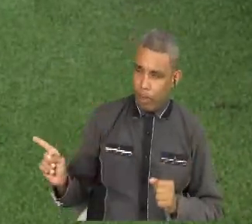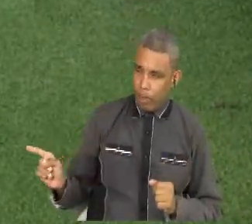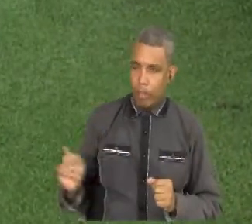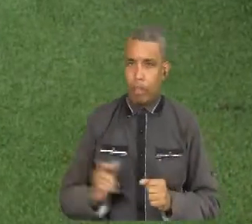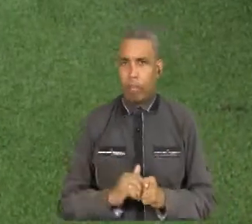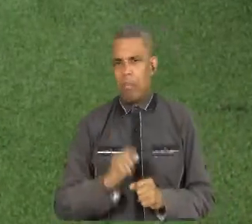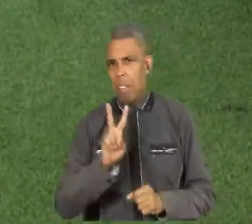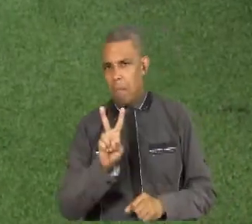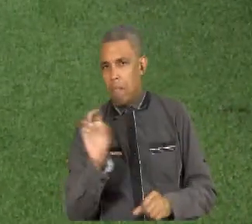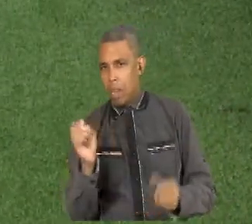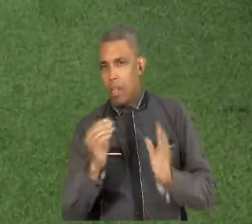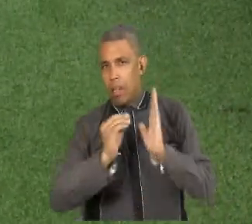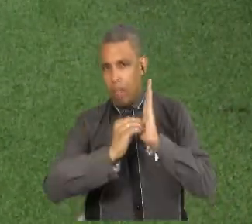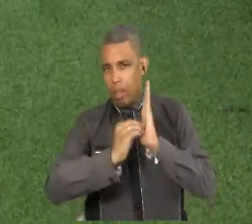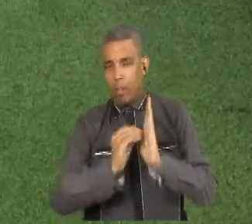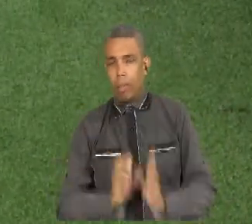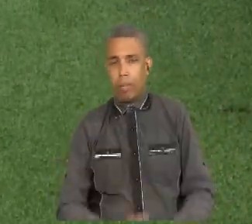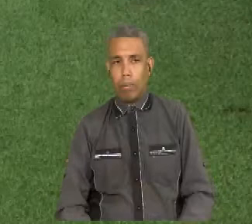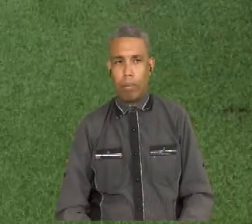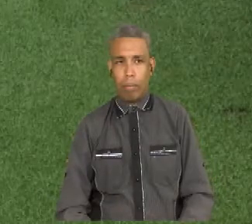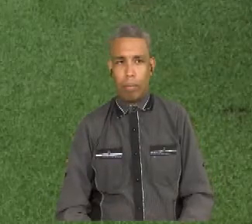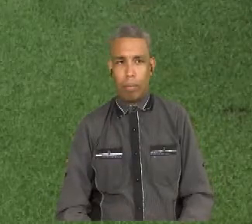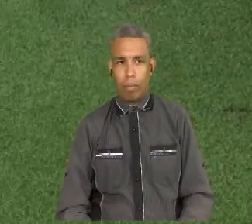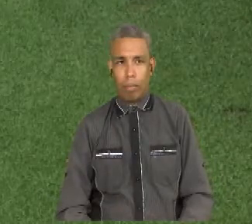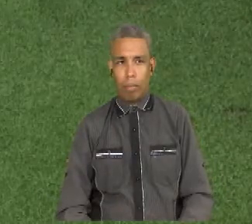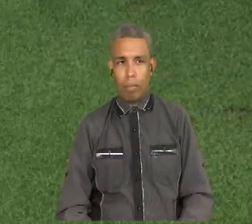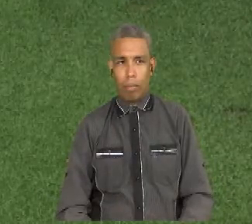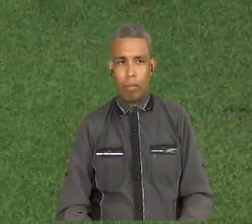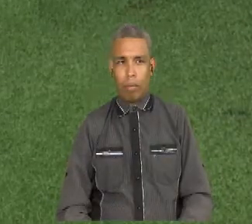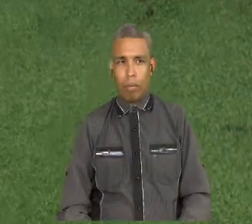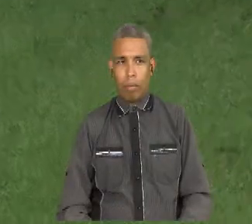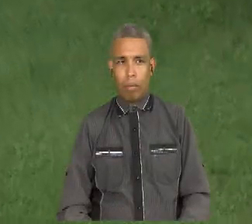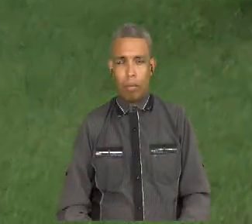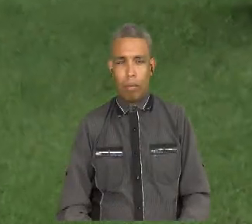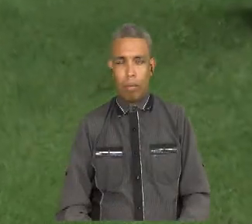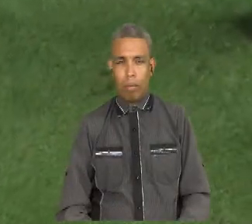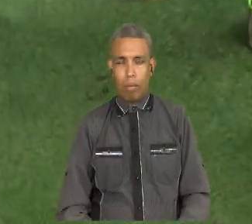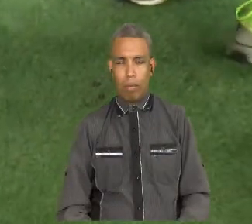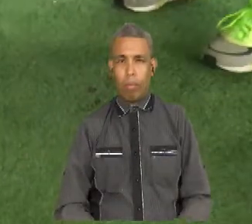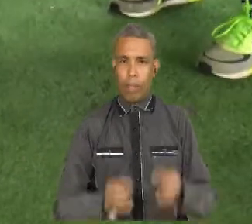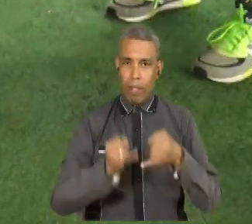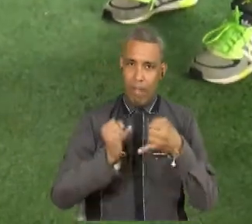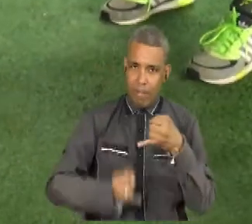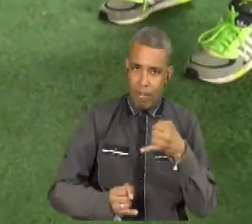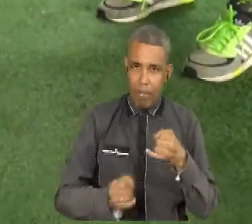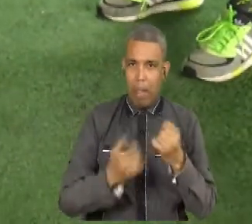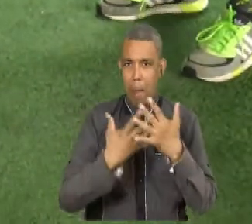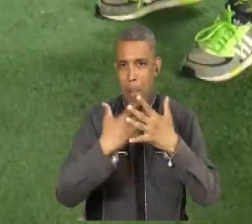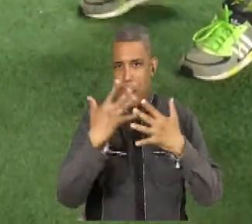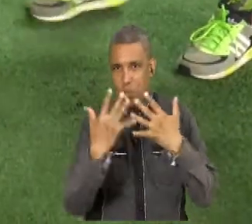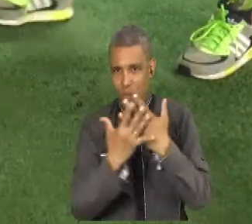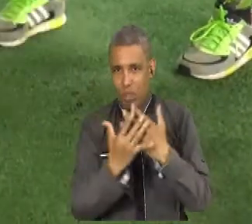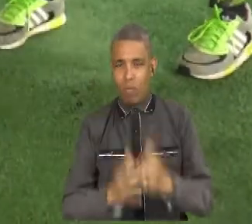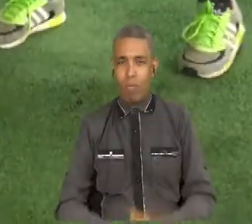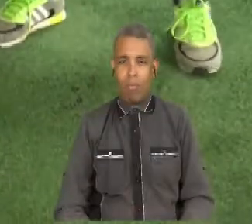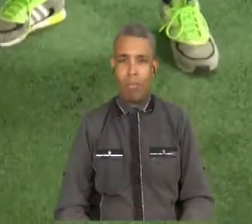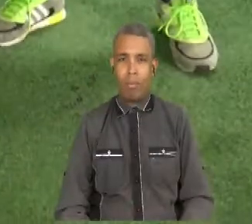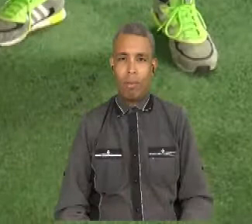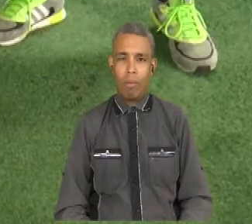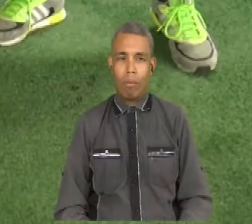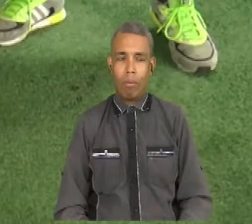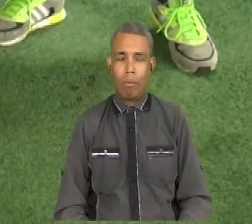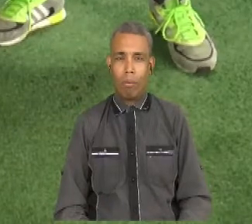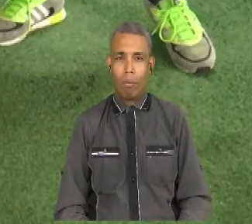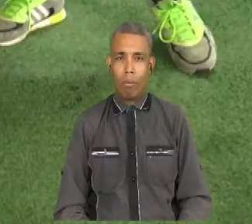20 repeticiones. Abro, cierro, haciendo el movimiento de skipping. Y por último, el trabajo de pliometría, tren superior, para